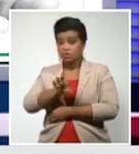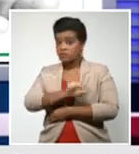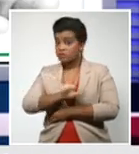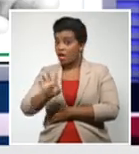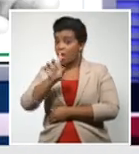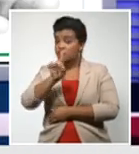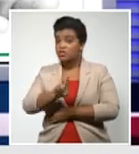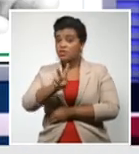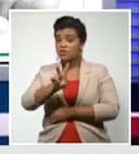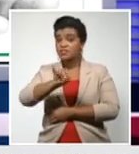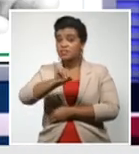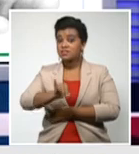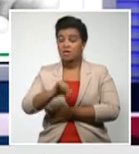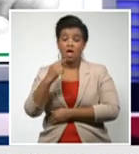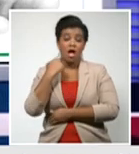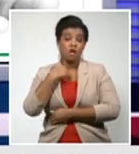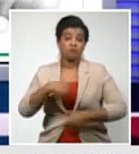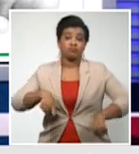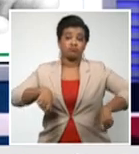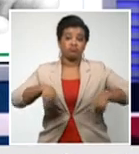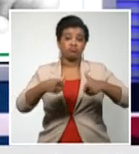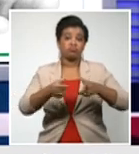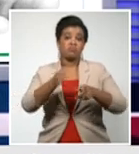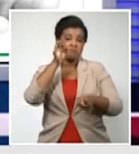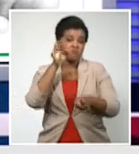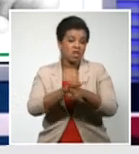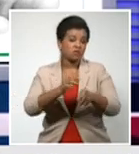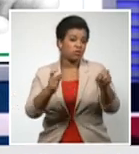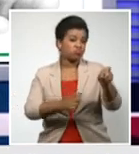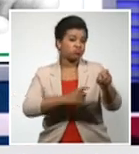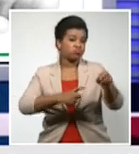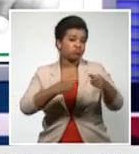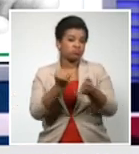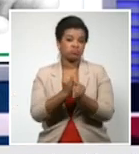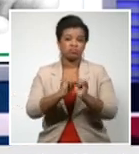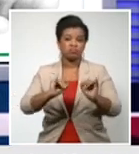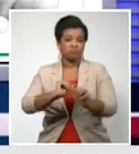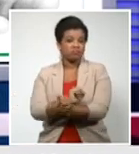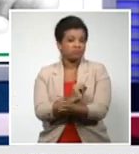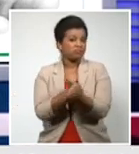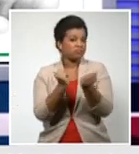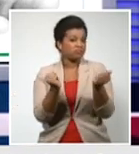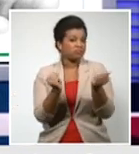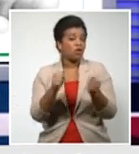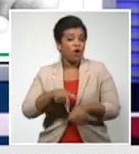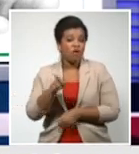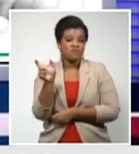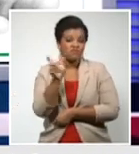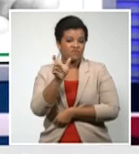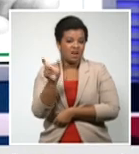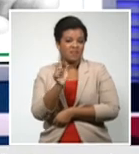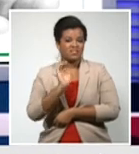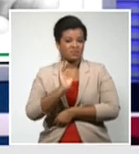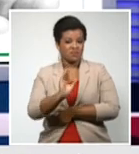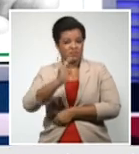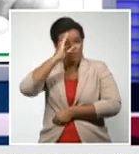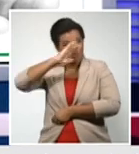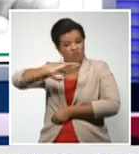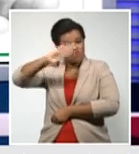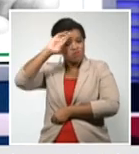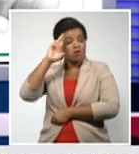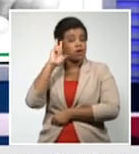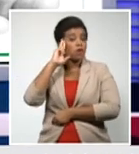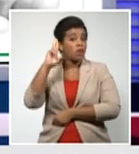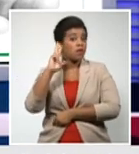del reinicio de nuestras luchas por la independencia, una efeméride que hoy conmemoramos todos los cubanos, por supuesto ese proceso